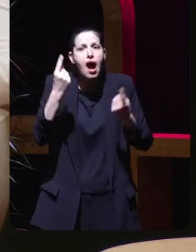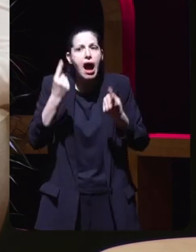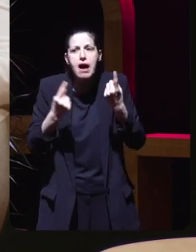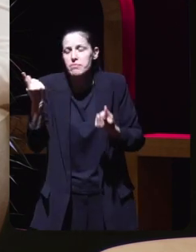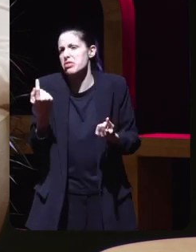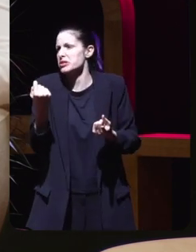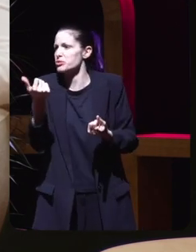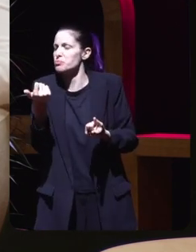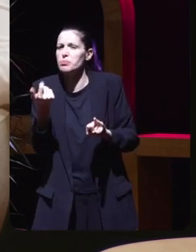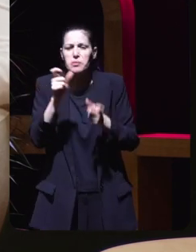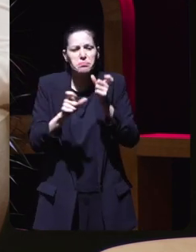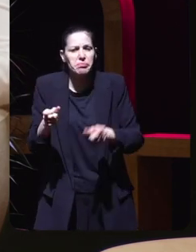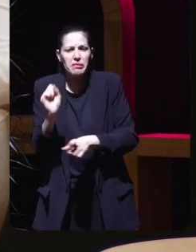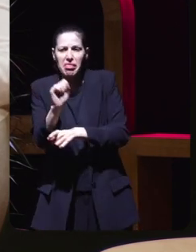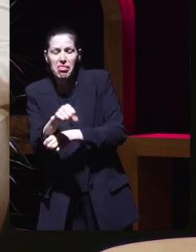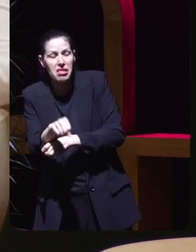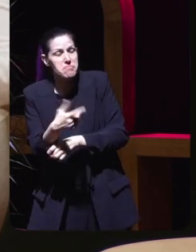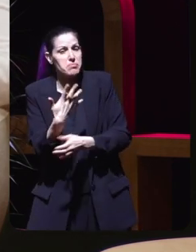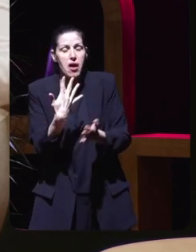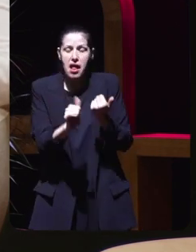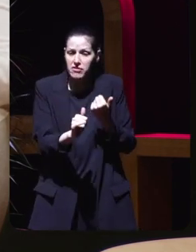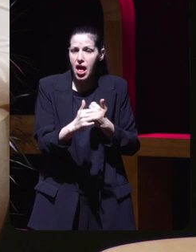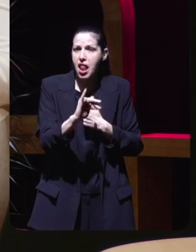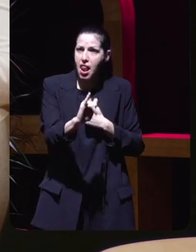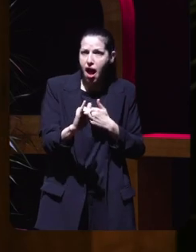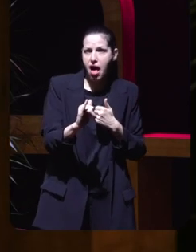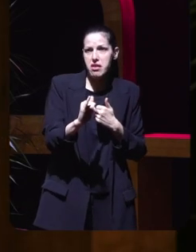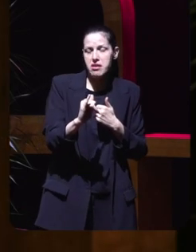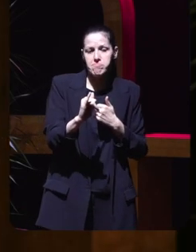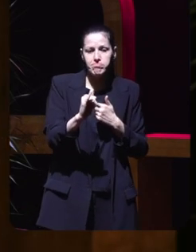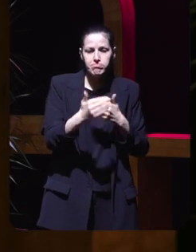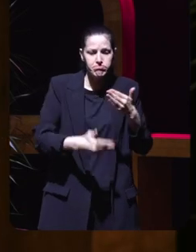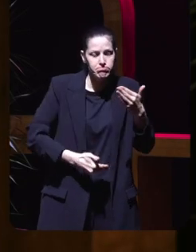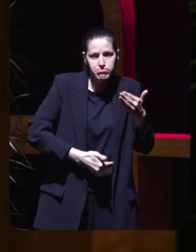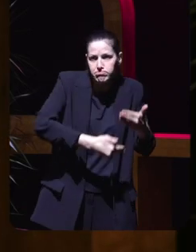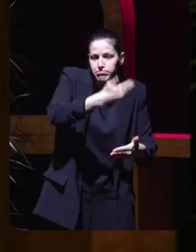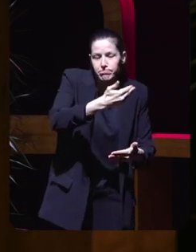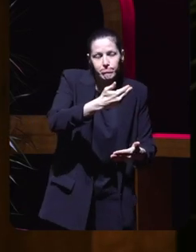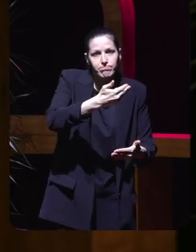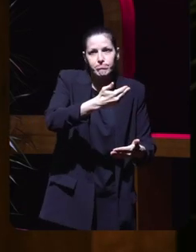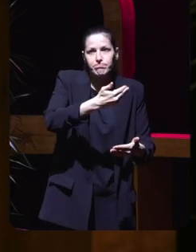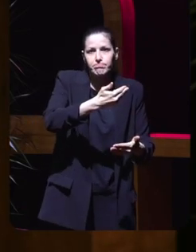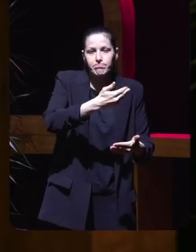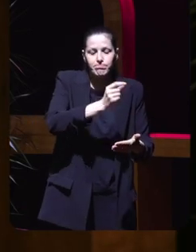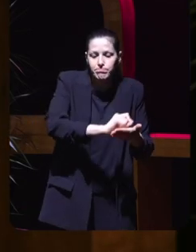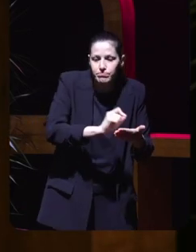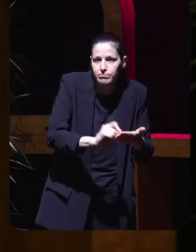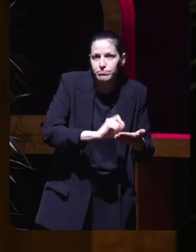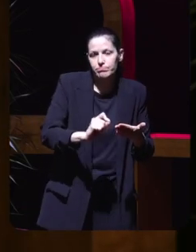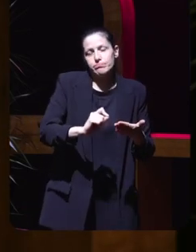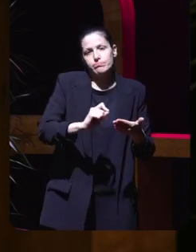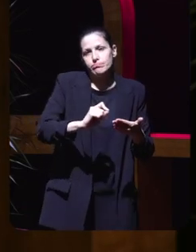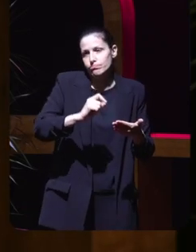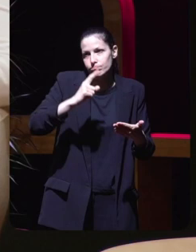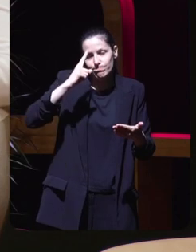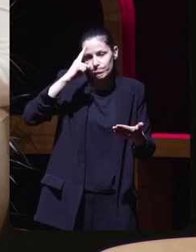pero en una sección que falló un reportaje en profundidad de brutáis Steven el local y ahora en comarcas no paséis